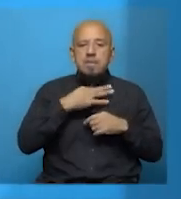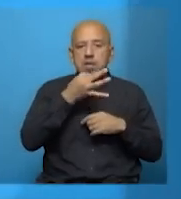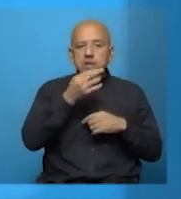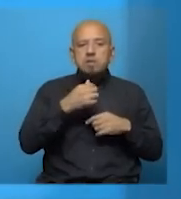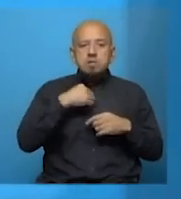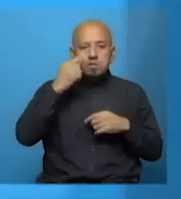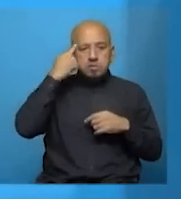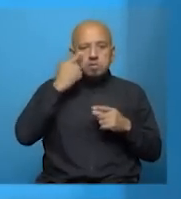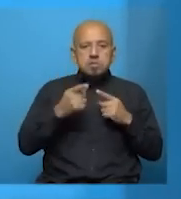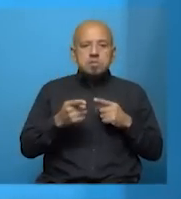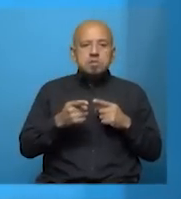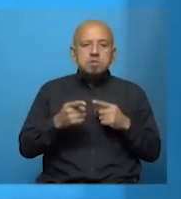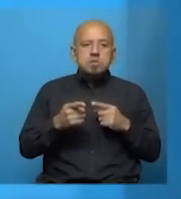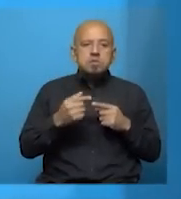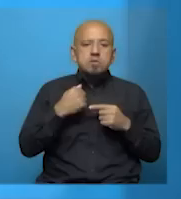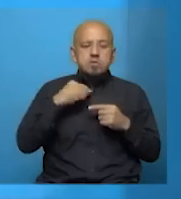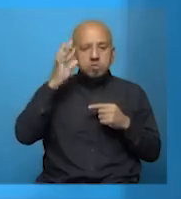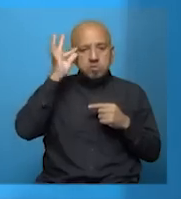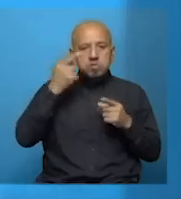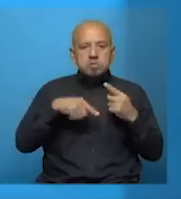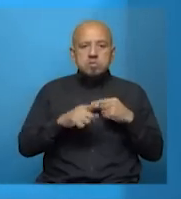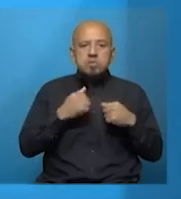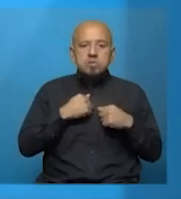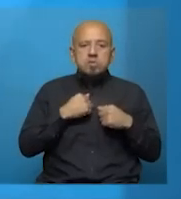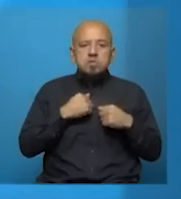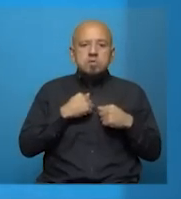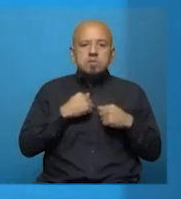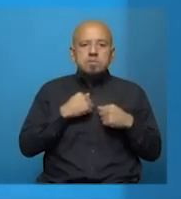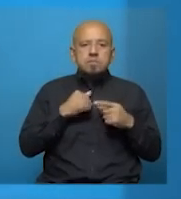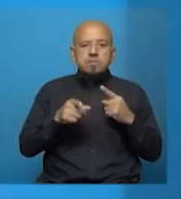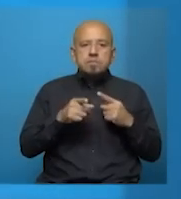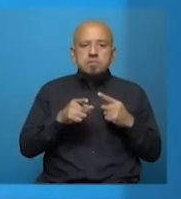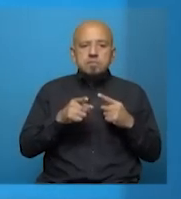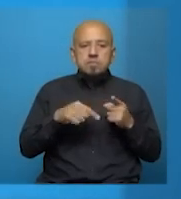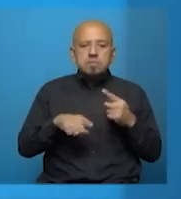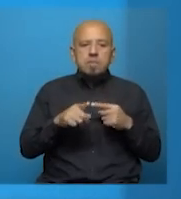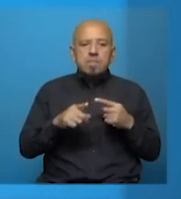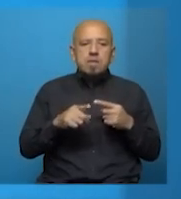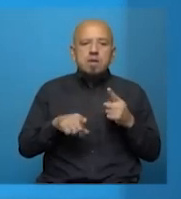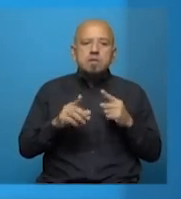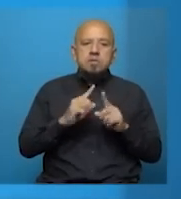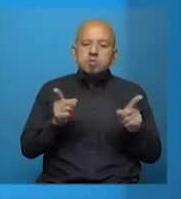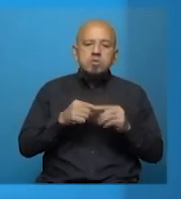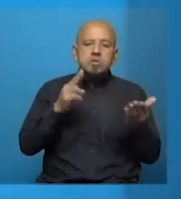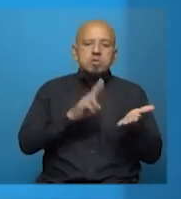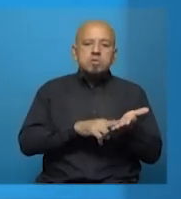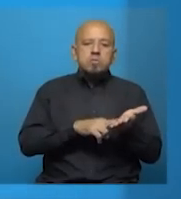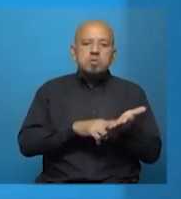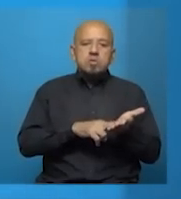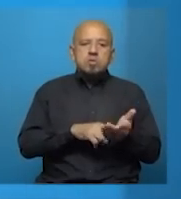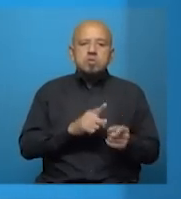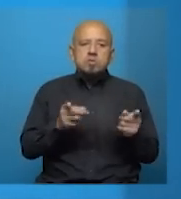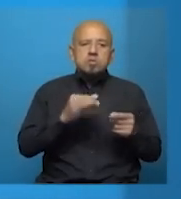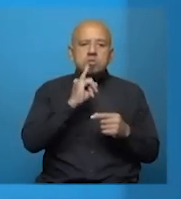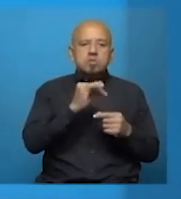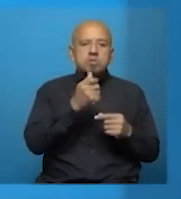pensamos. Yo creo que para nosotros es claro que no eran los impuestos a tocar, ni el IAS